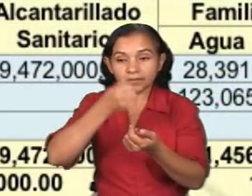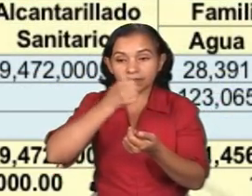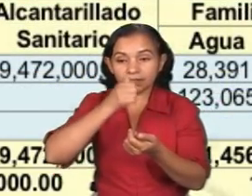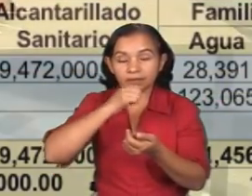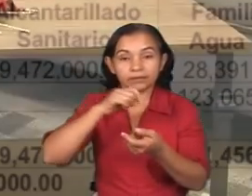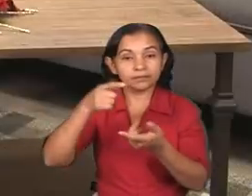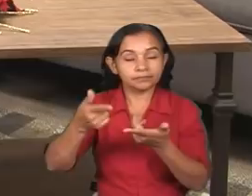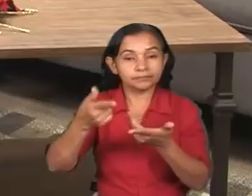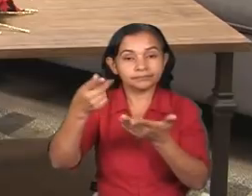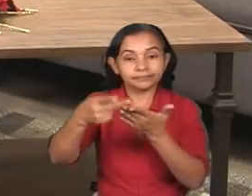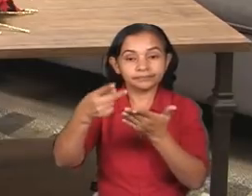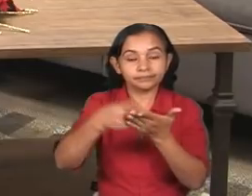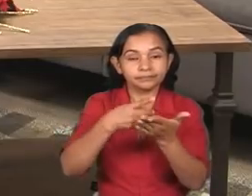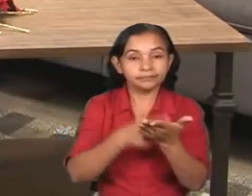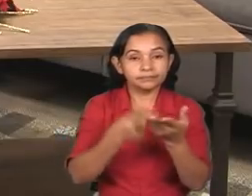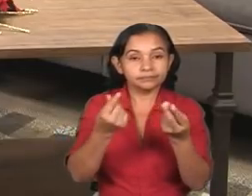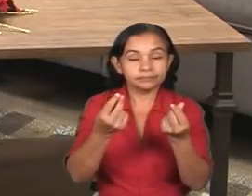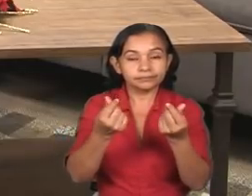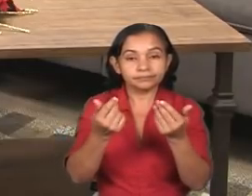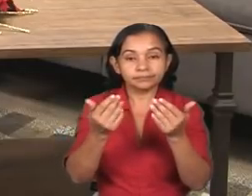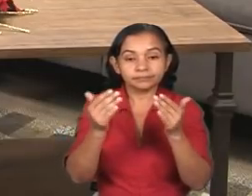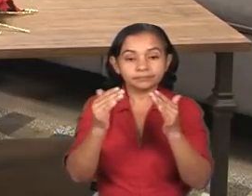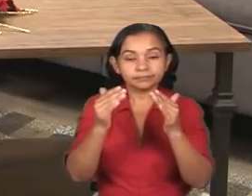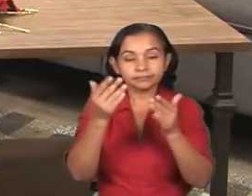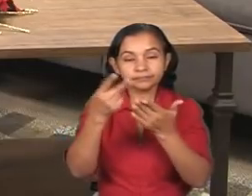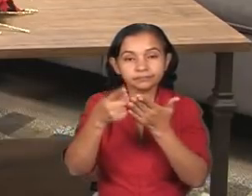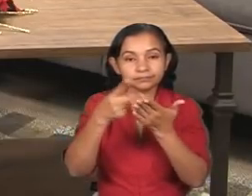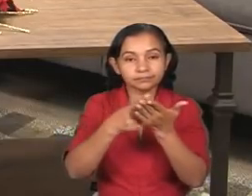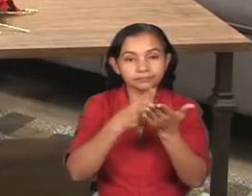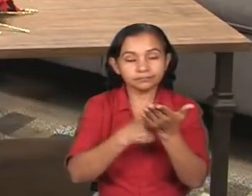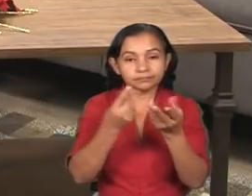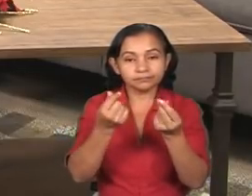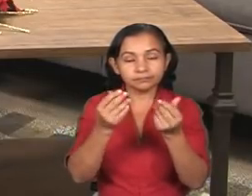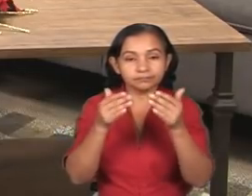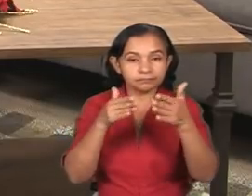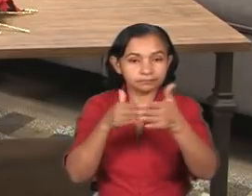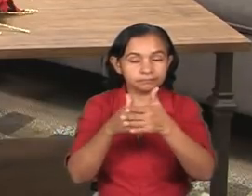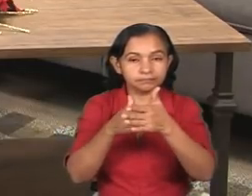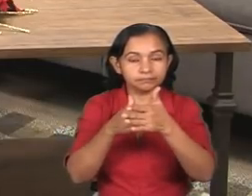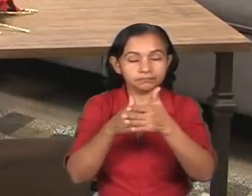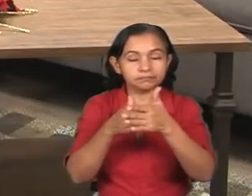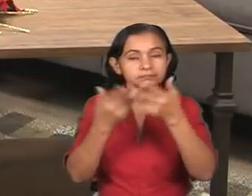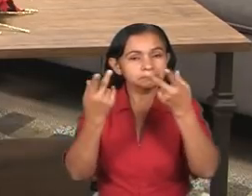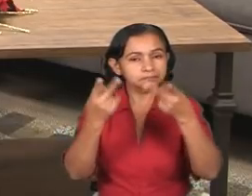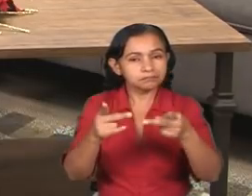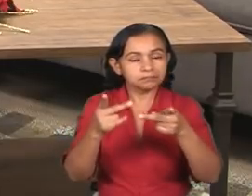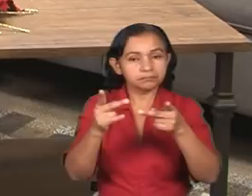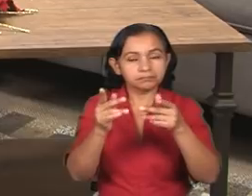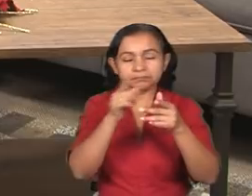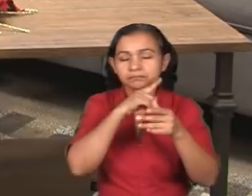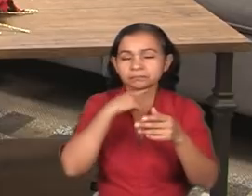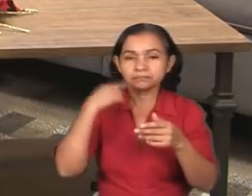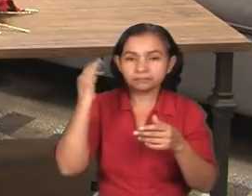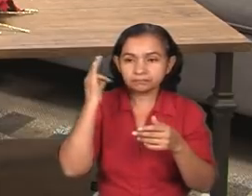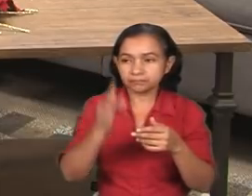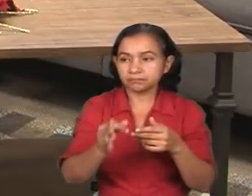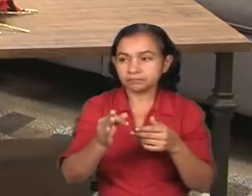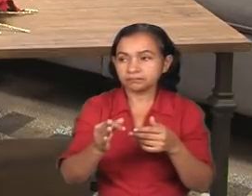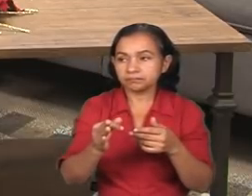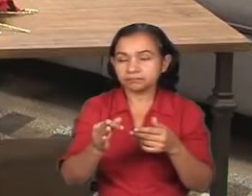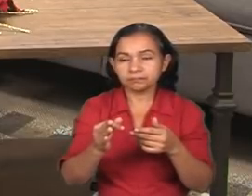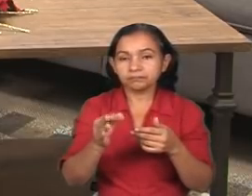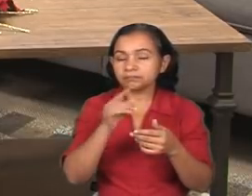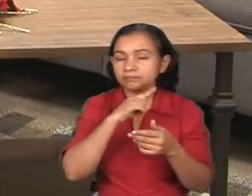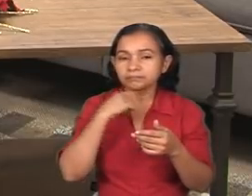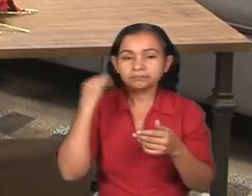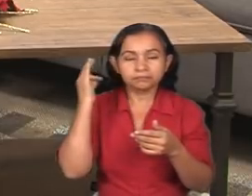se aprueban los presupuestos en la Asamblea por techos presupuestarios, ahí tiene algunas limitantes, pero seguramente, con mucha seguridad, estoy casi con